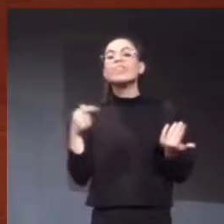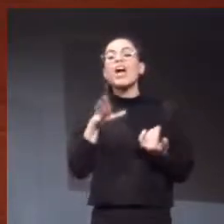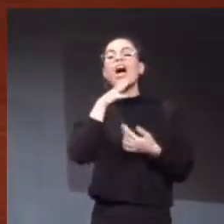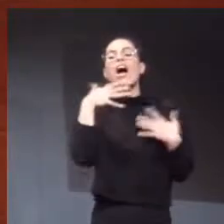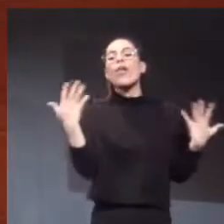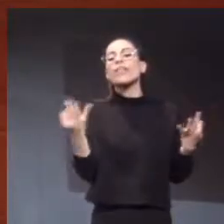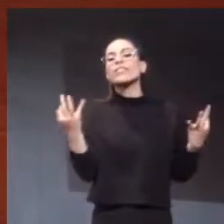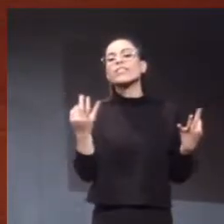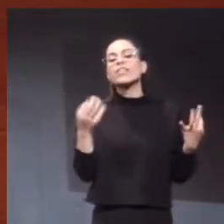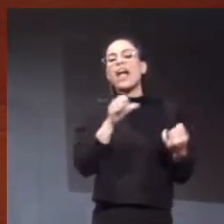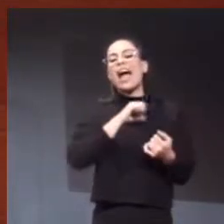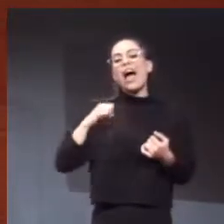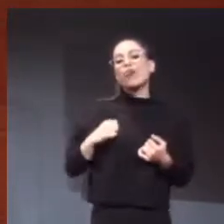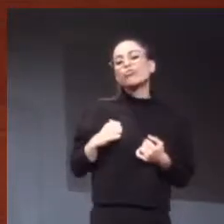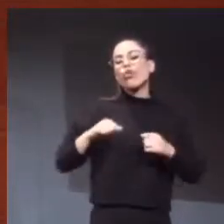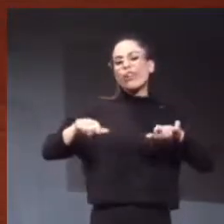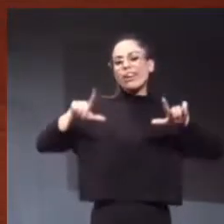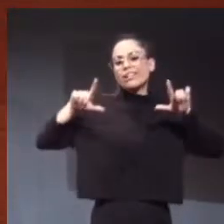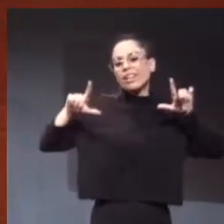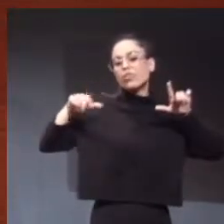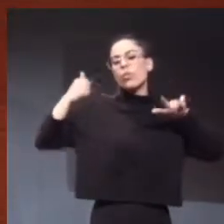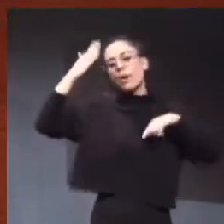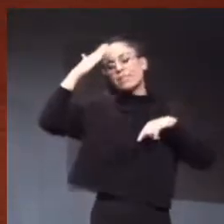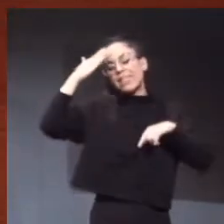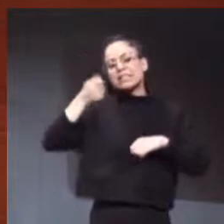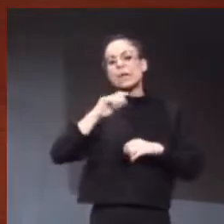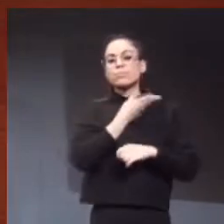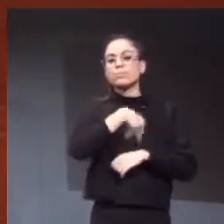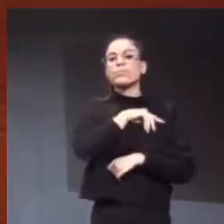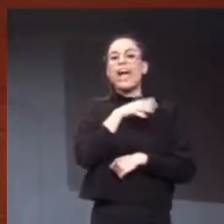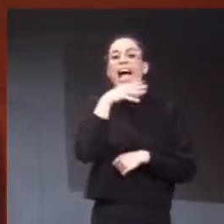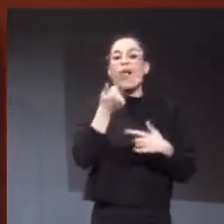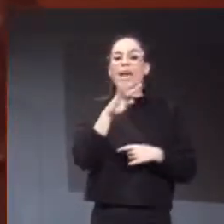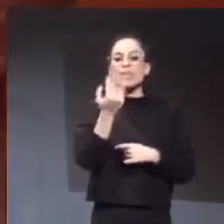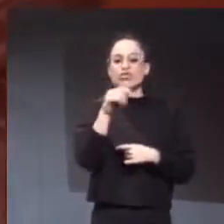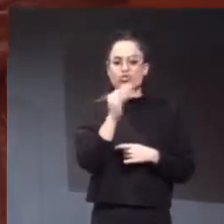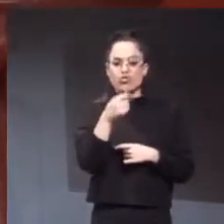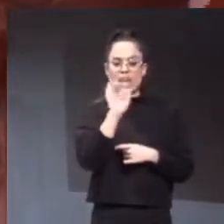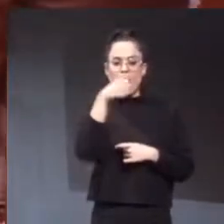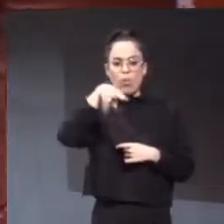Autorretrato de un joven capitalista español, zuekin guztiekin, Alberto San Juan.